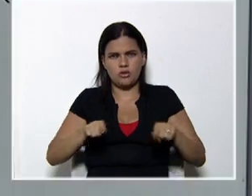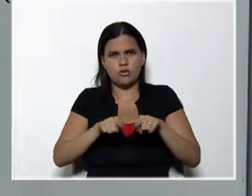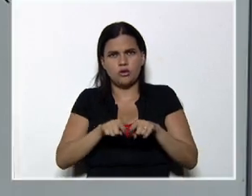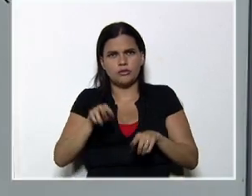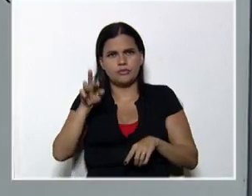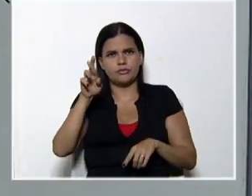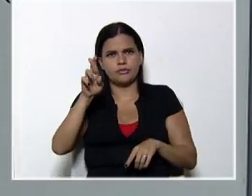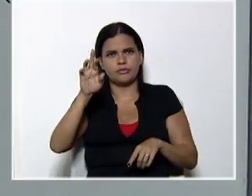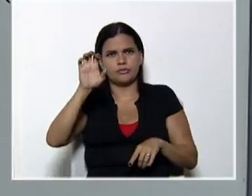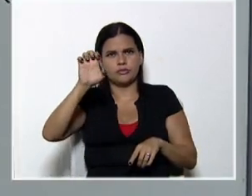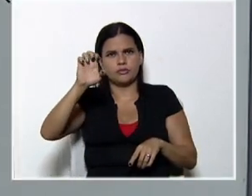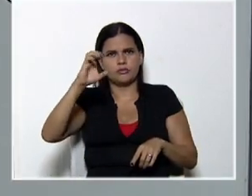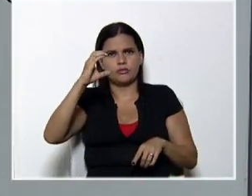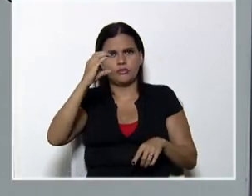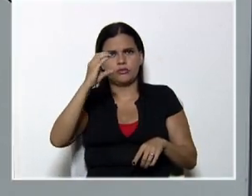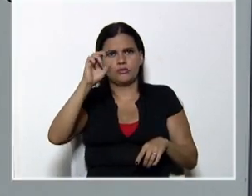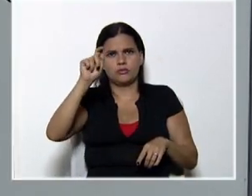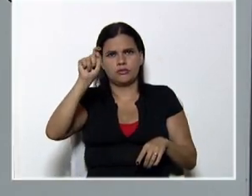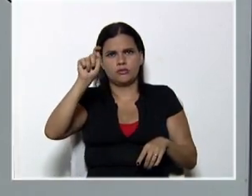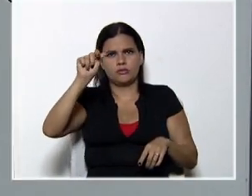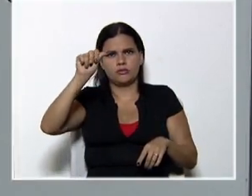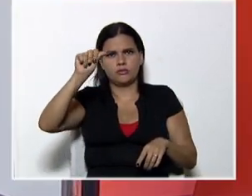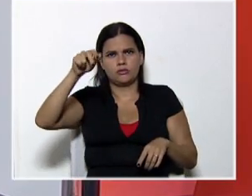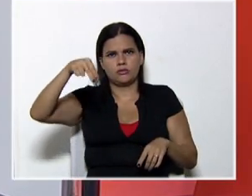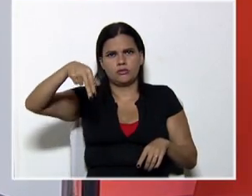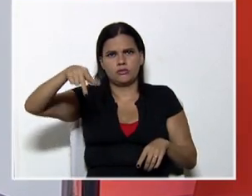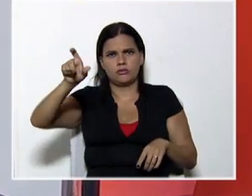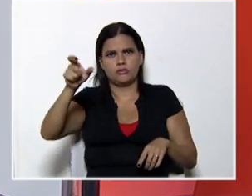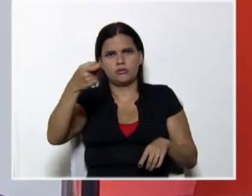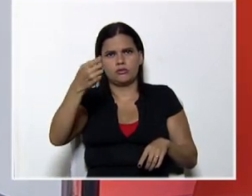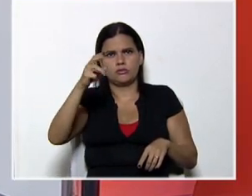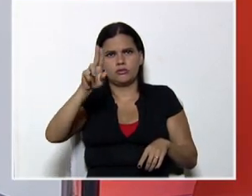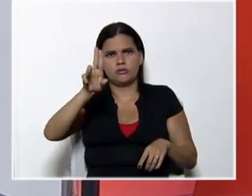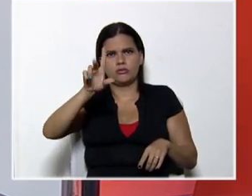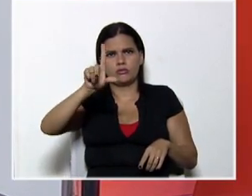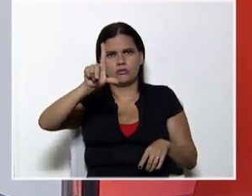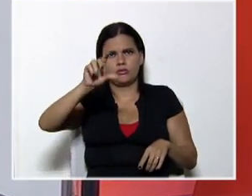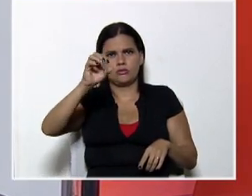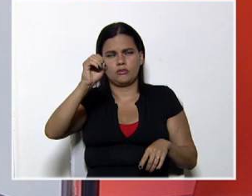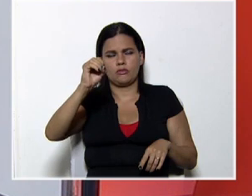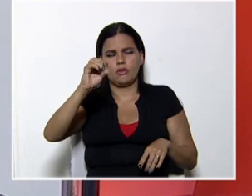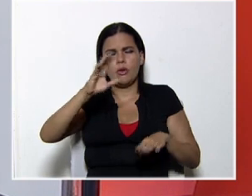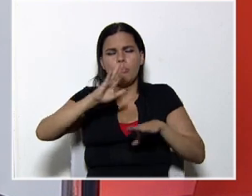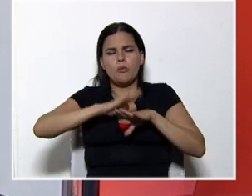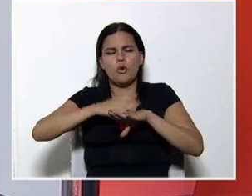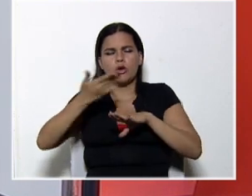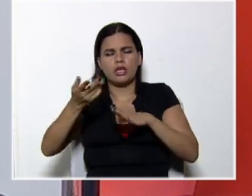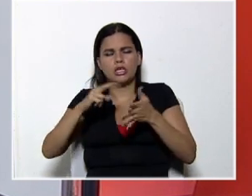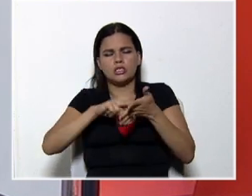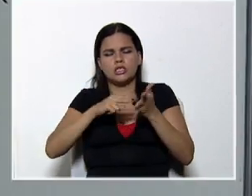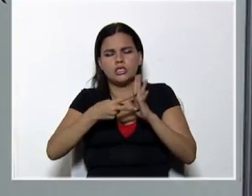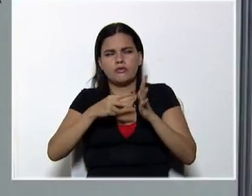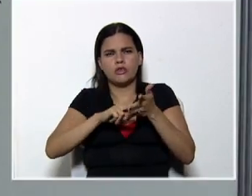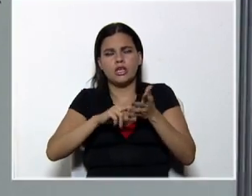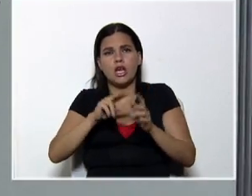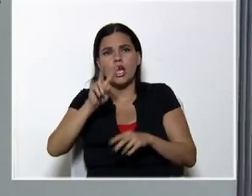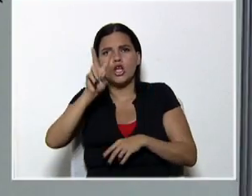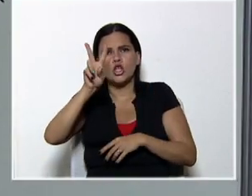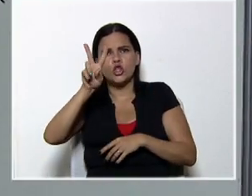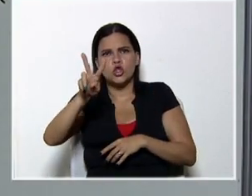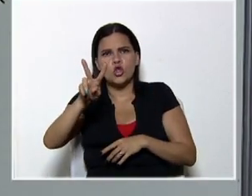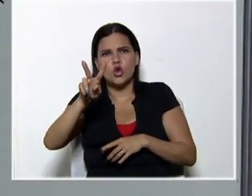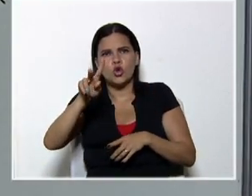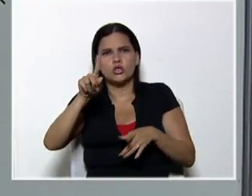de sus lados tienen 90 grados. Es decir, que va a tener 2 catetos, aquí va a haber